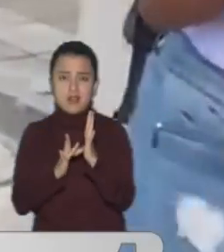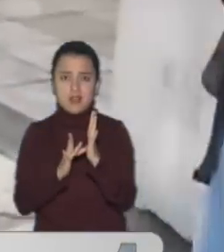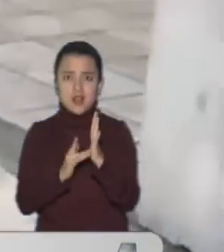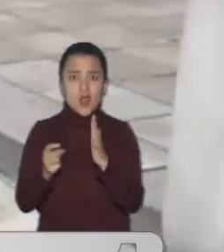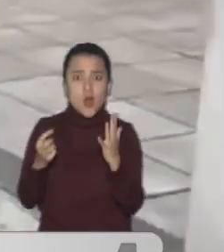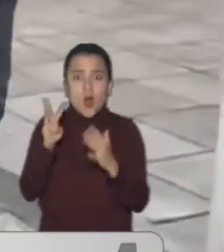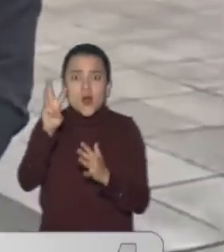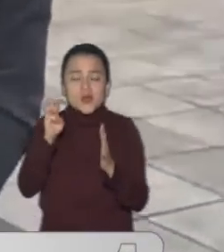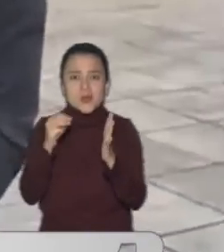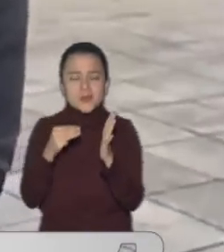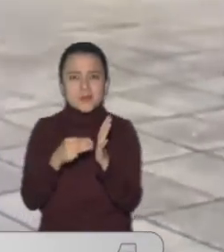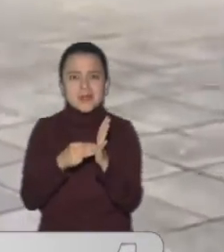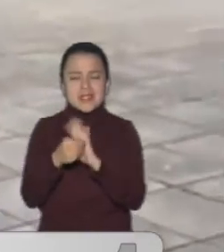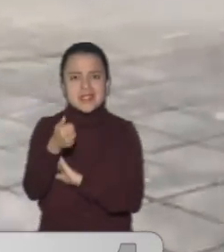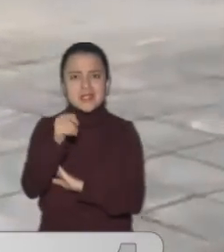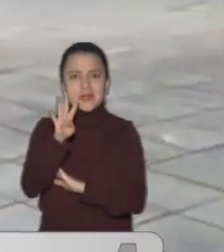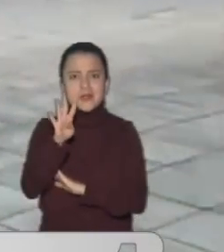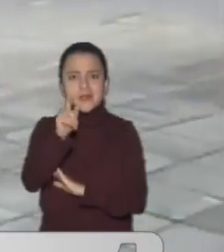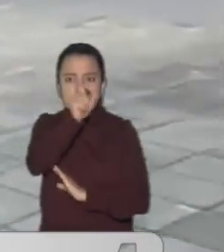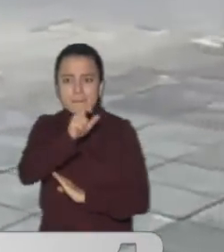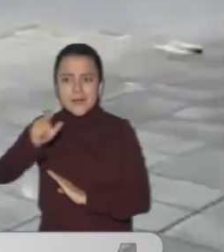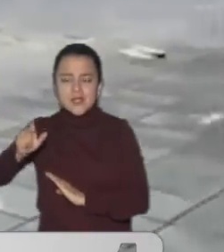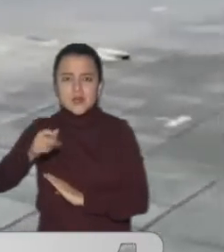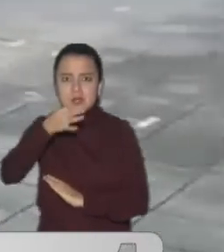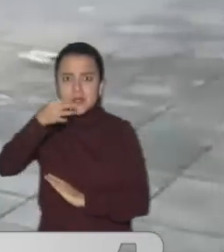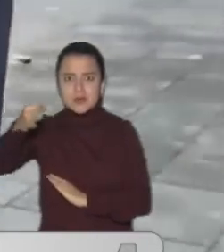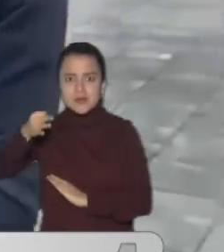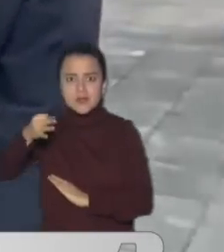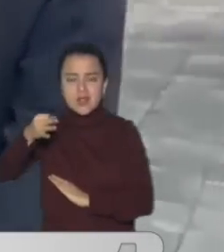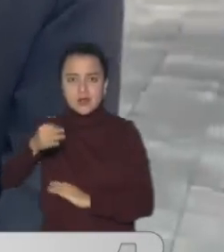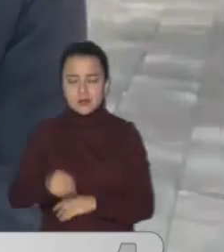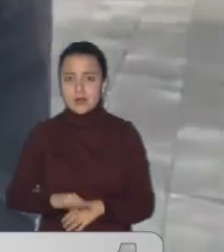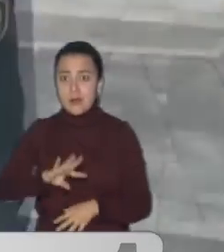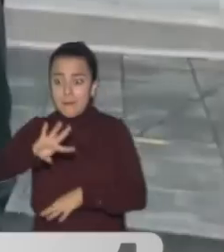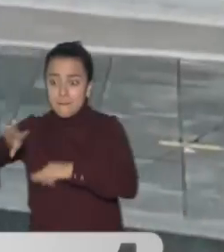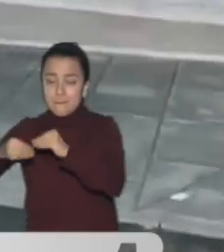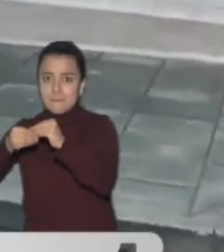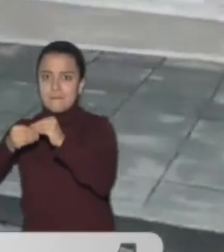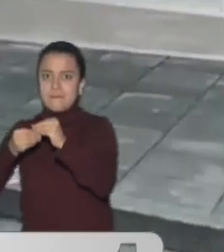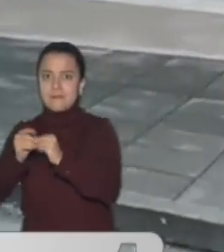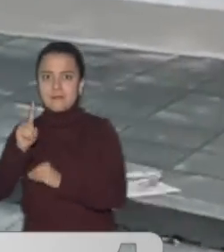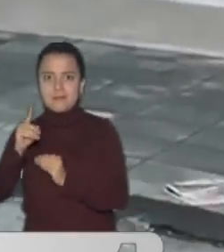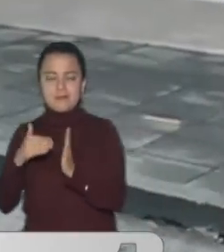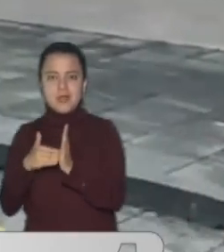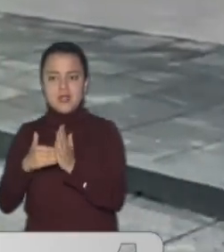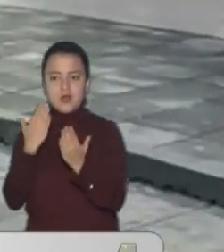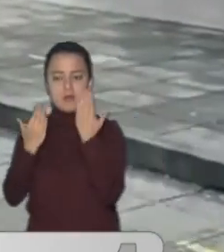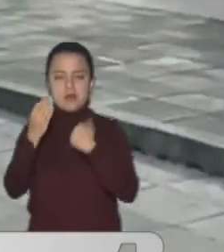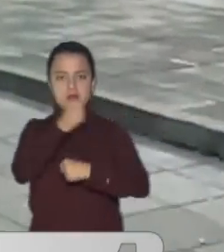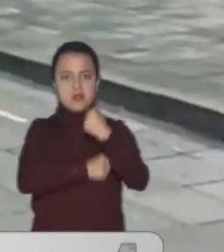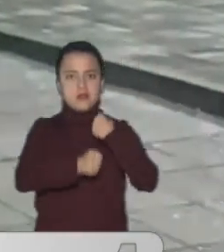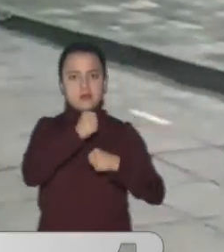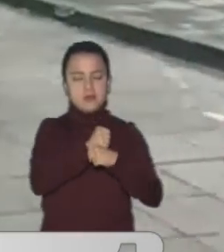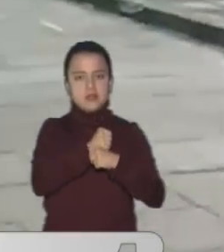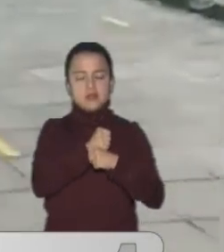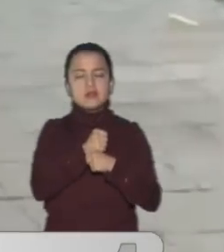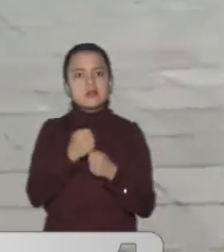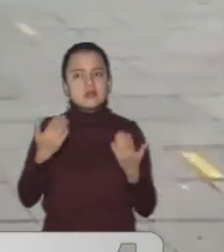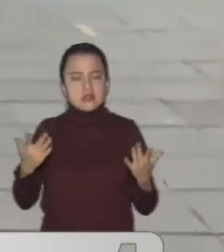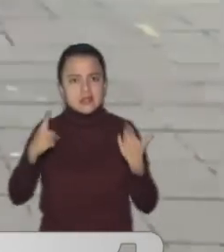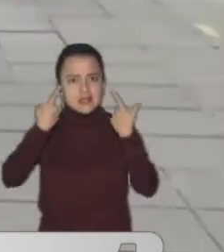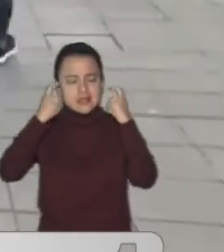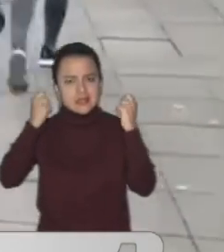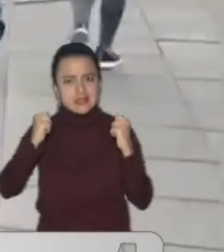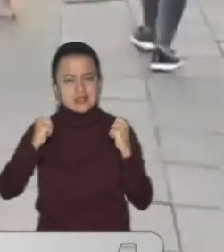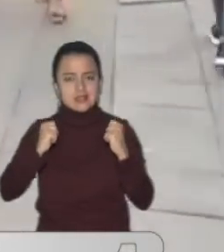total 8.014 casos de abuso sexual, 1.480 casos más que en el mismo periodo del 2021. Lo que más